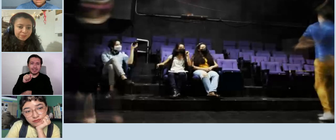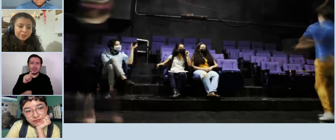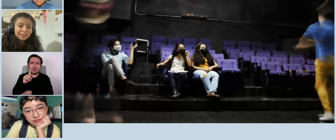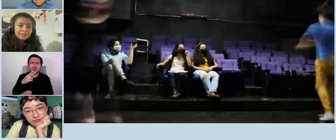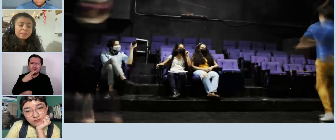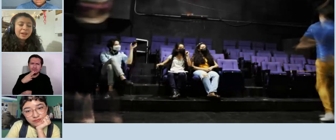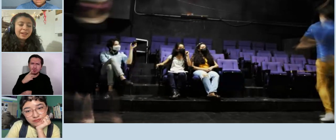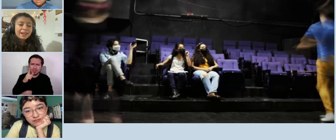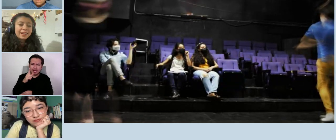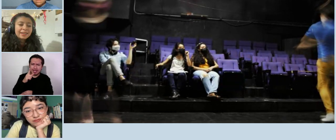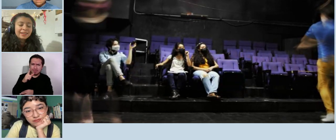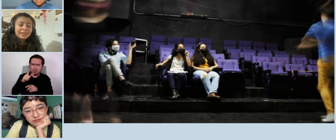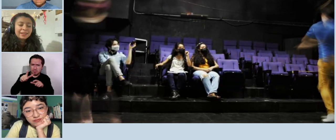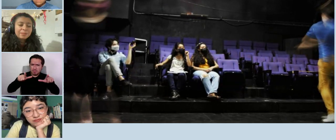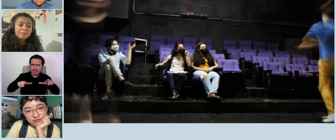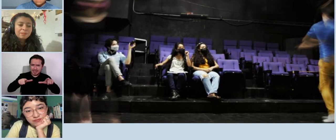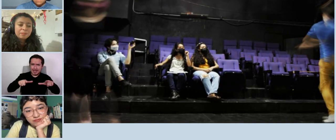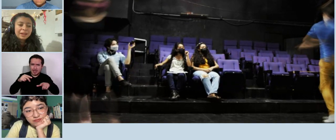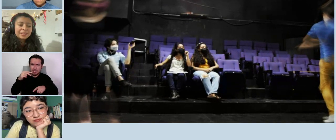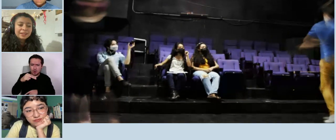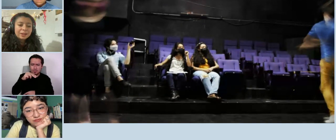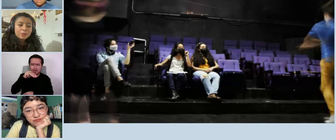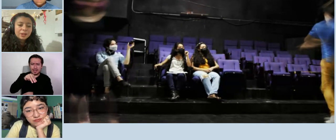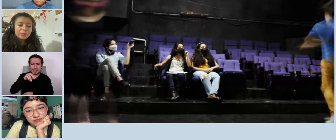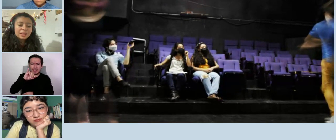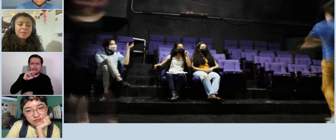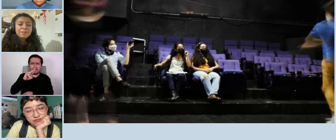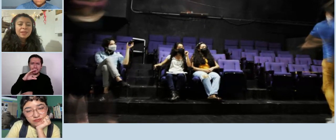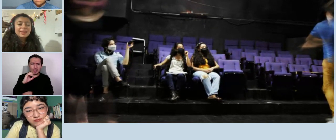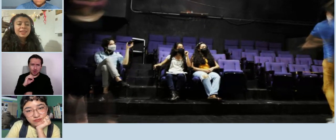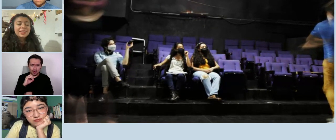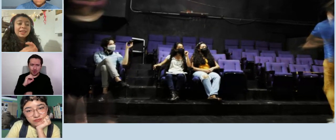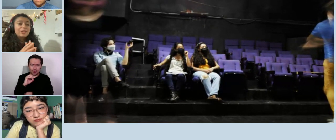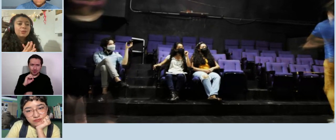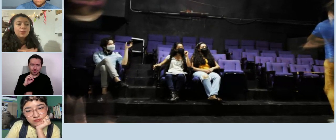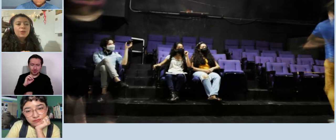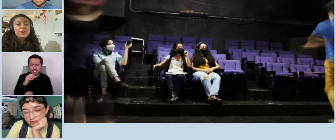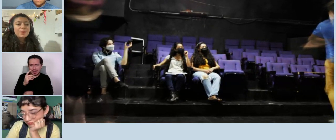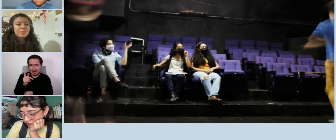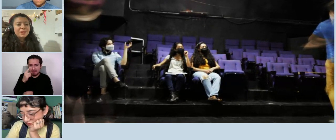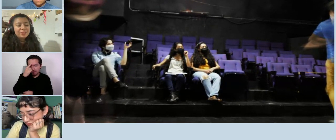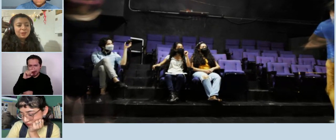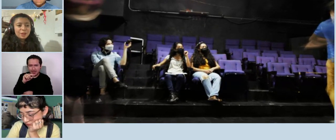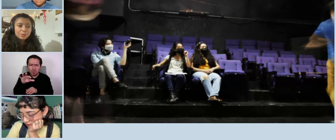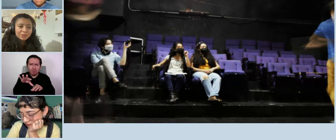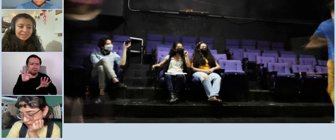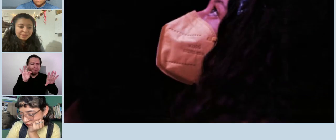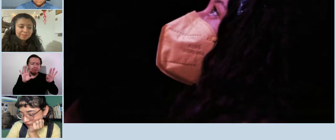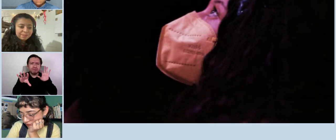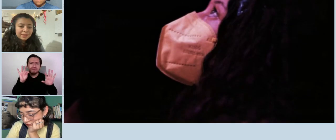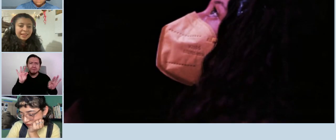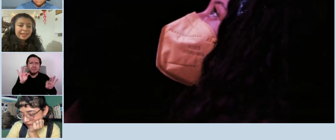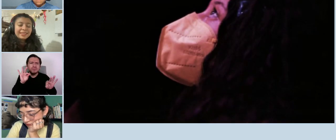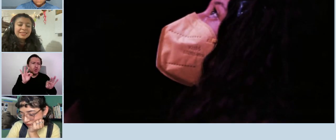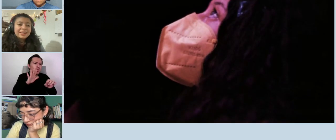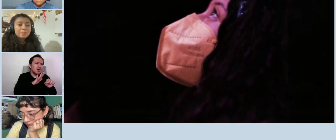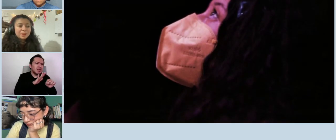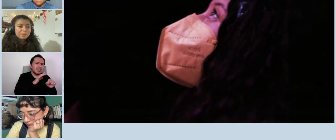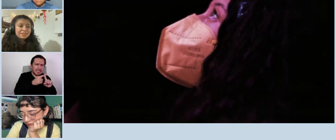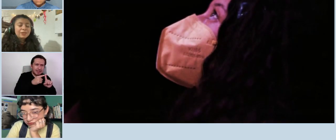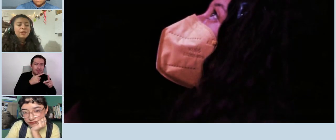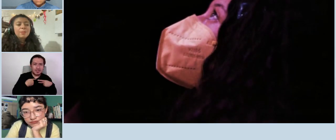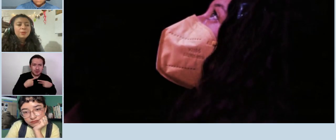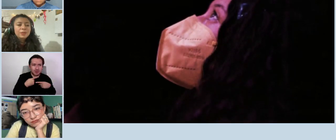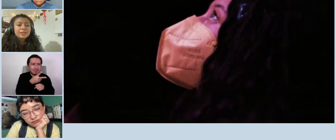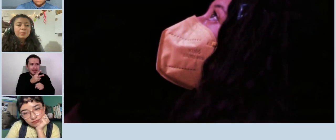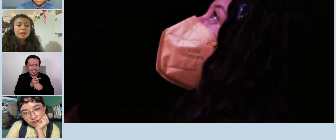miro para para hacer la curaduría y de ahí surgió el primer ciclo de apuntes en este